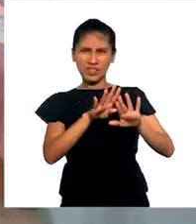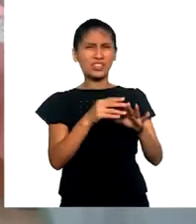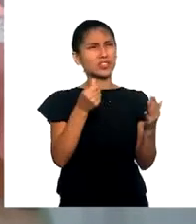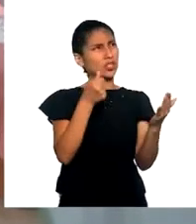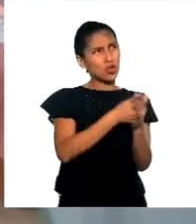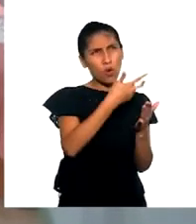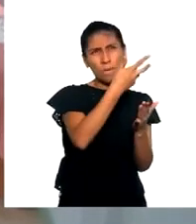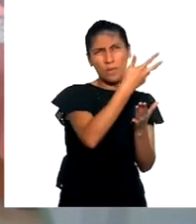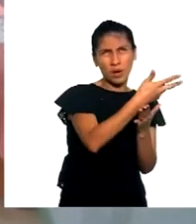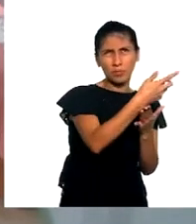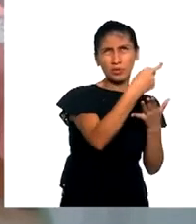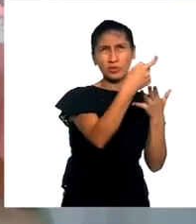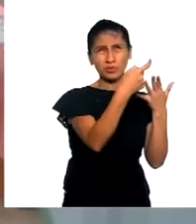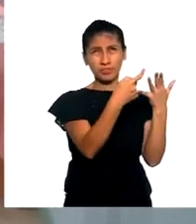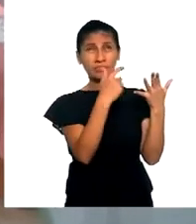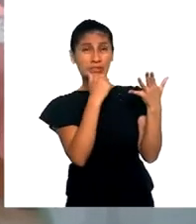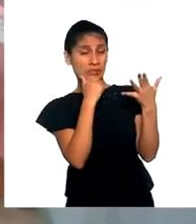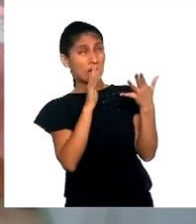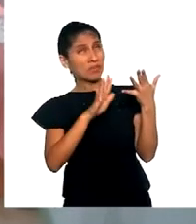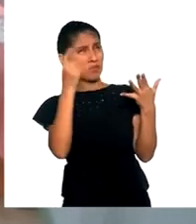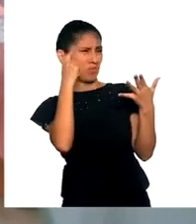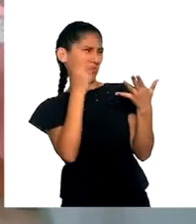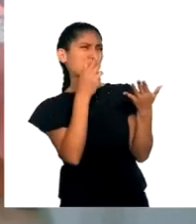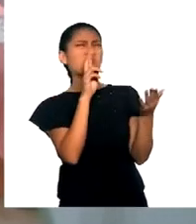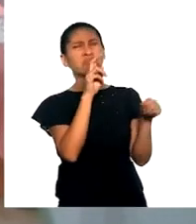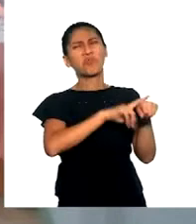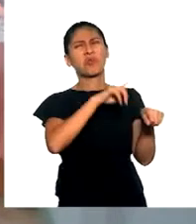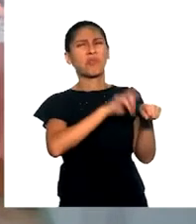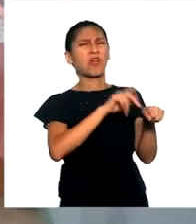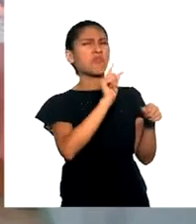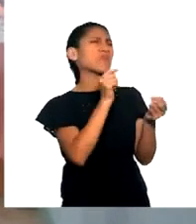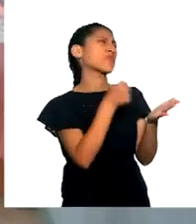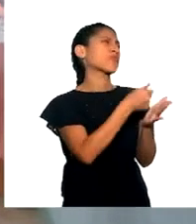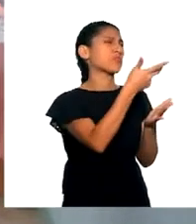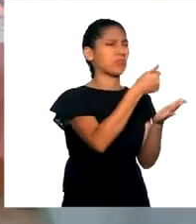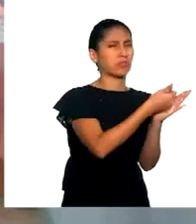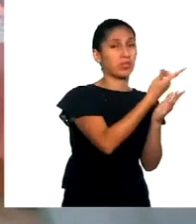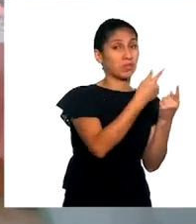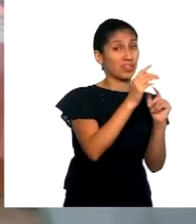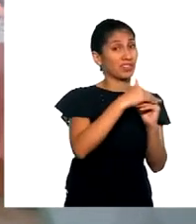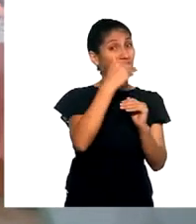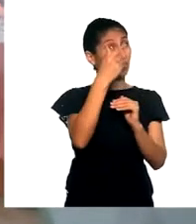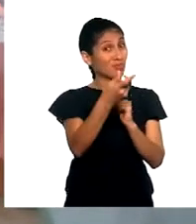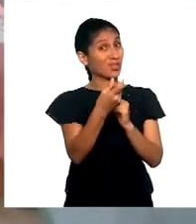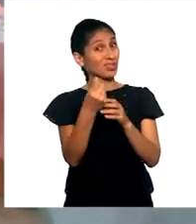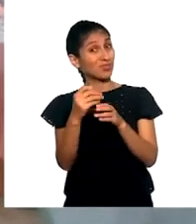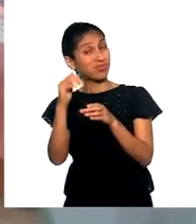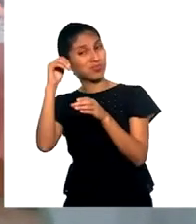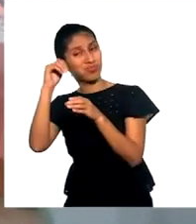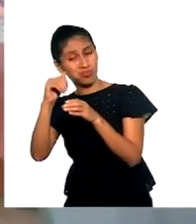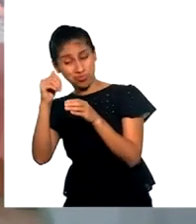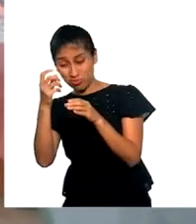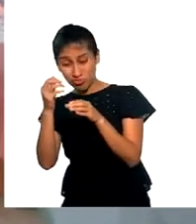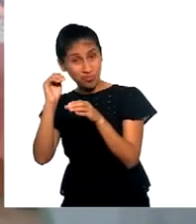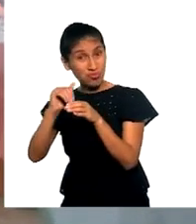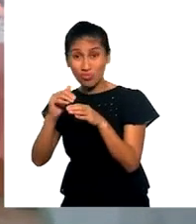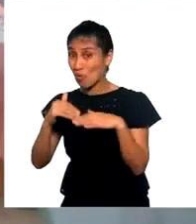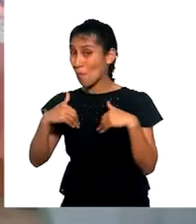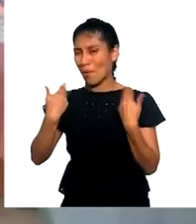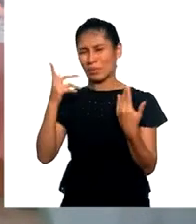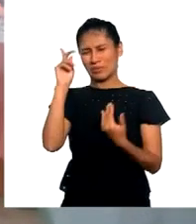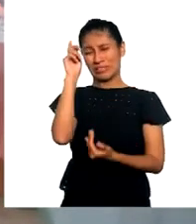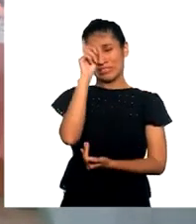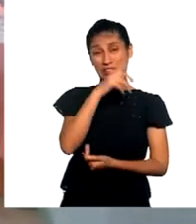y parecen que no afectan pero a largo plazo pueden comprometer el logro de una meta de ahorro